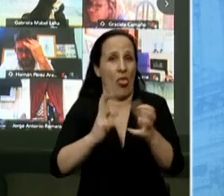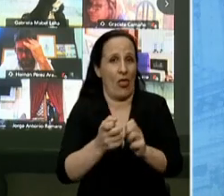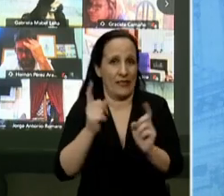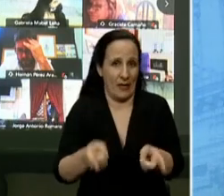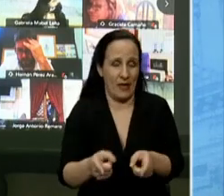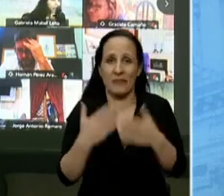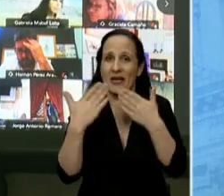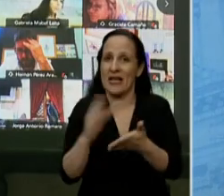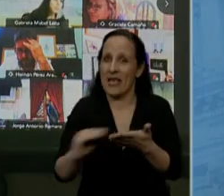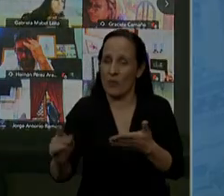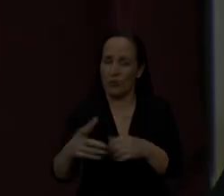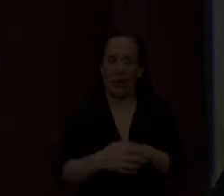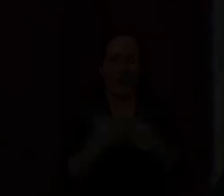Gracias, diputado.